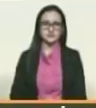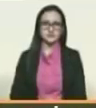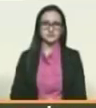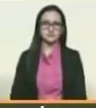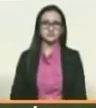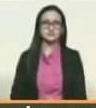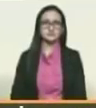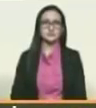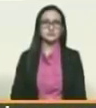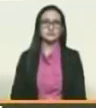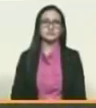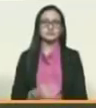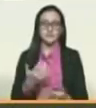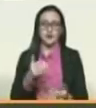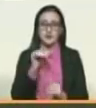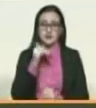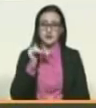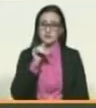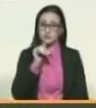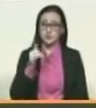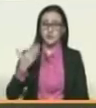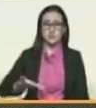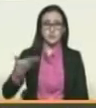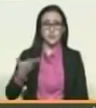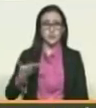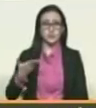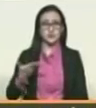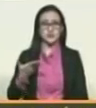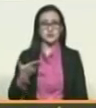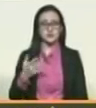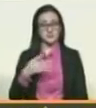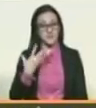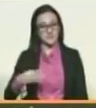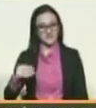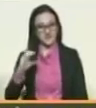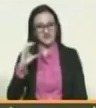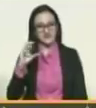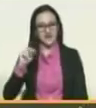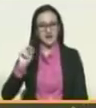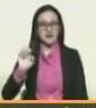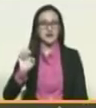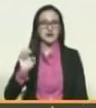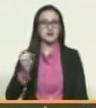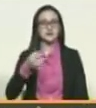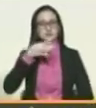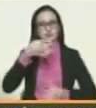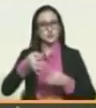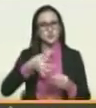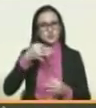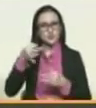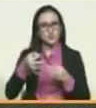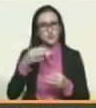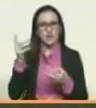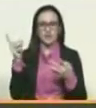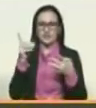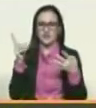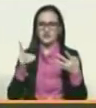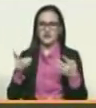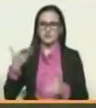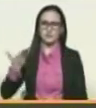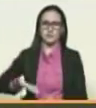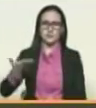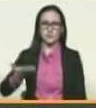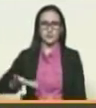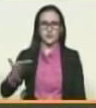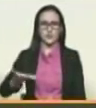queríamos darle estos importantes anuncios y la doctora Lucena va a dar detalles que son realmente muy